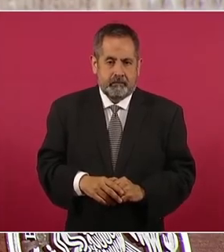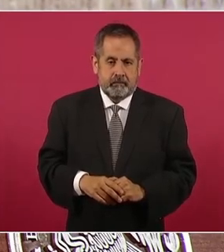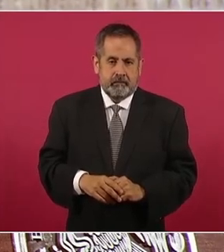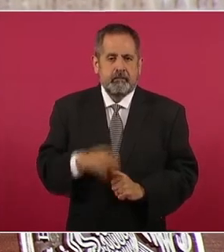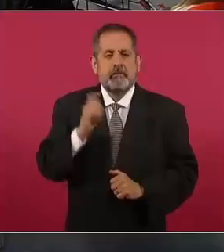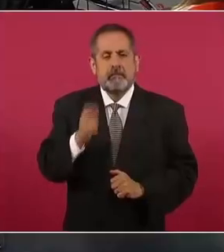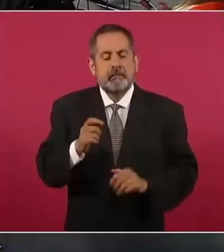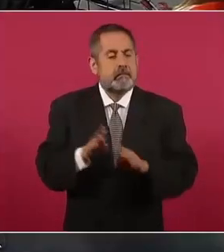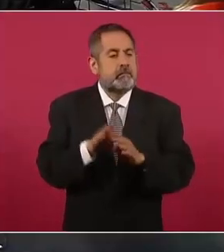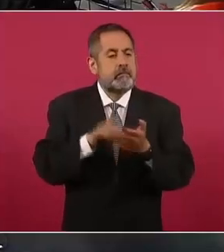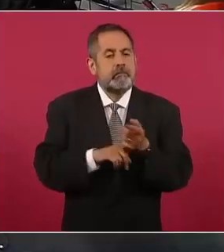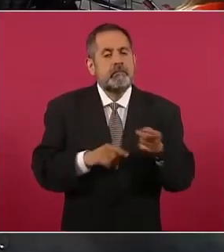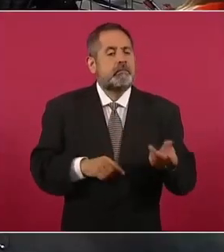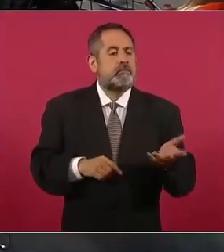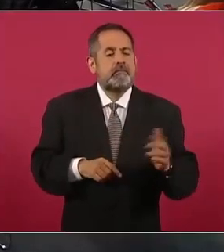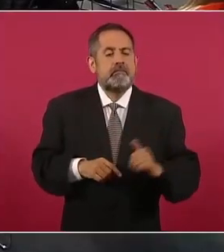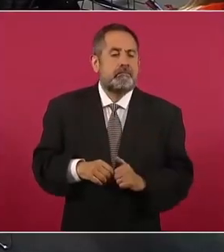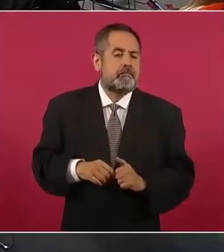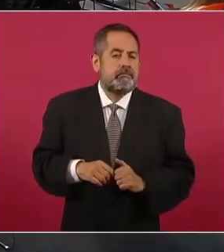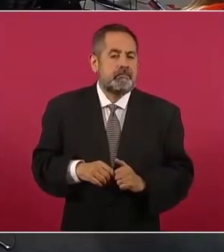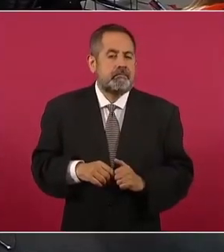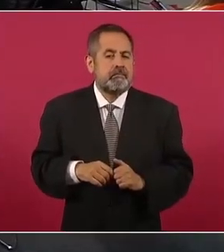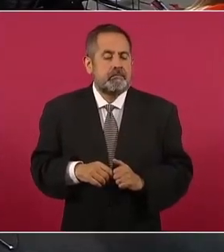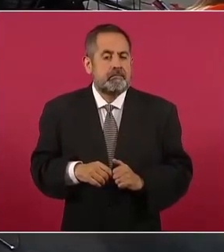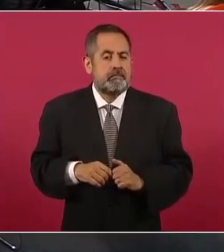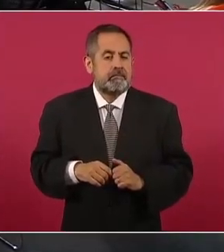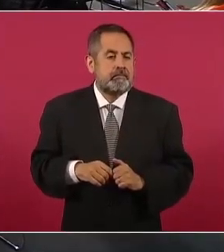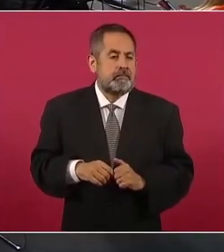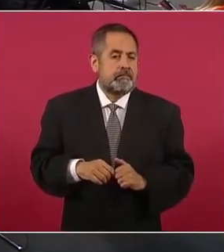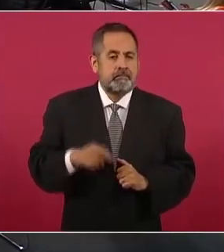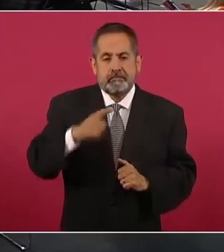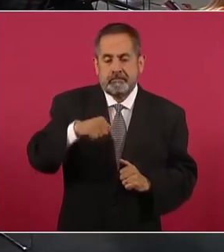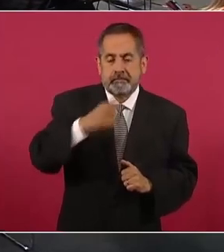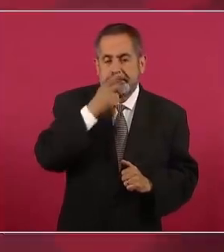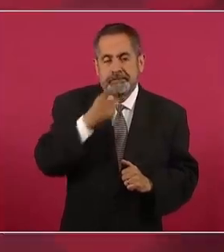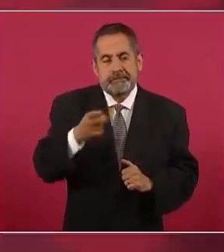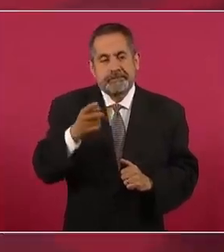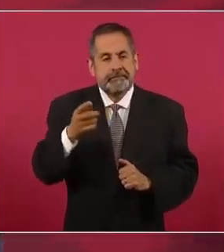de que hacían lo que